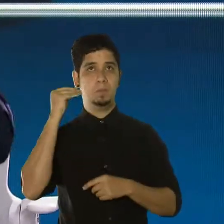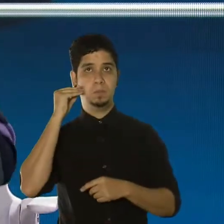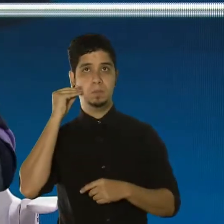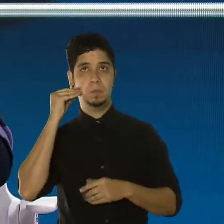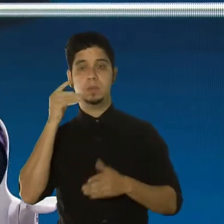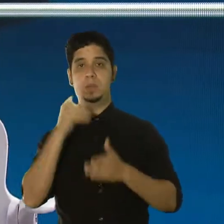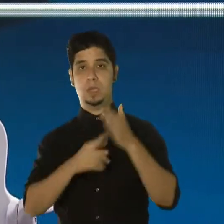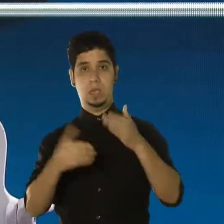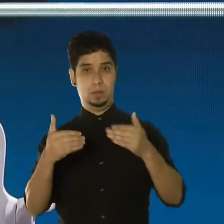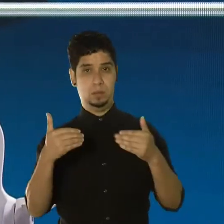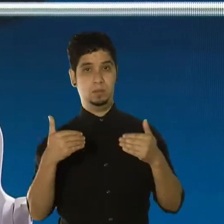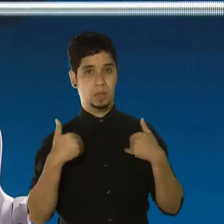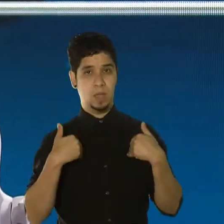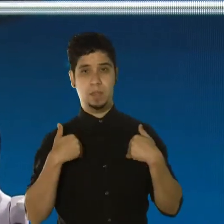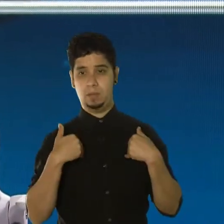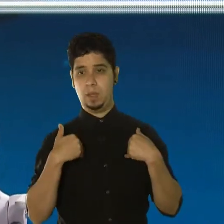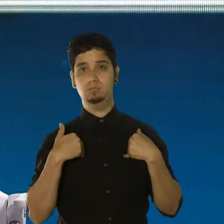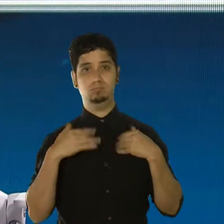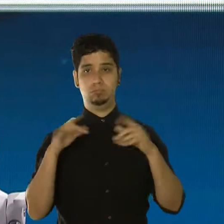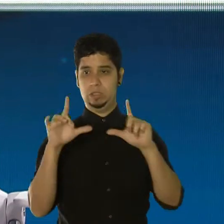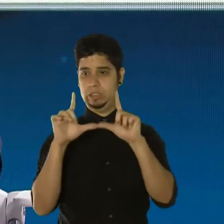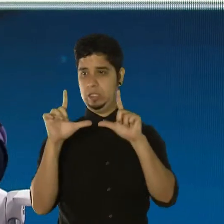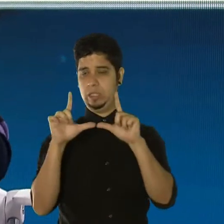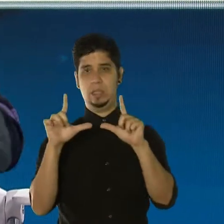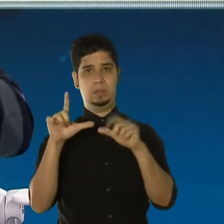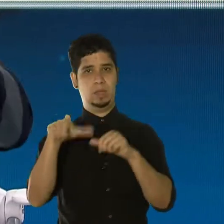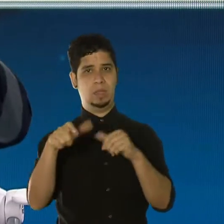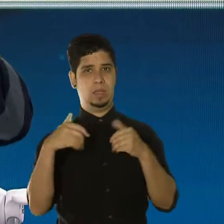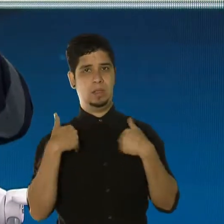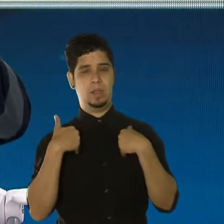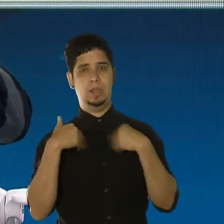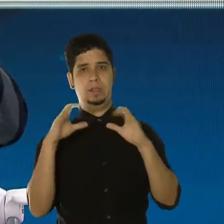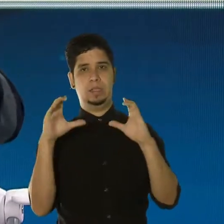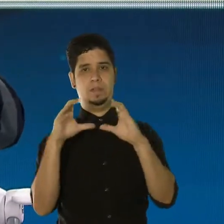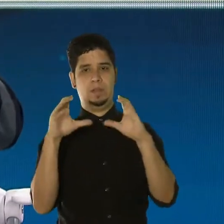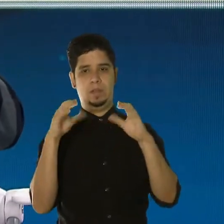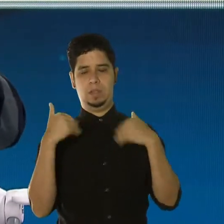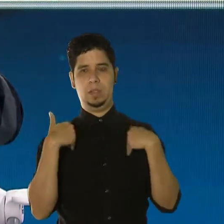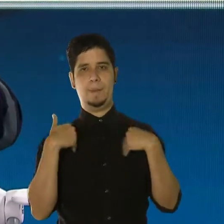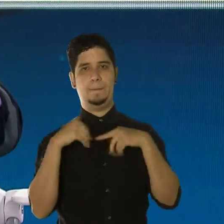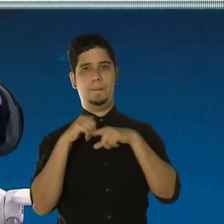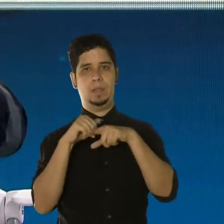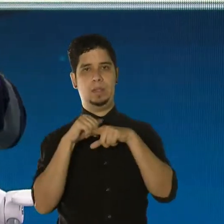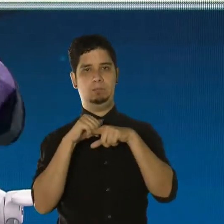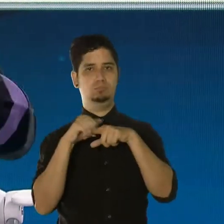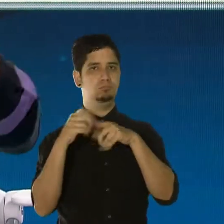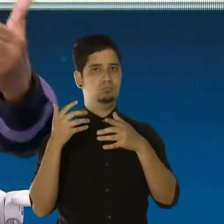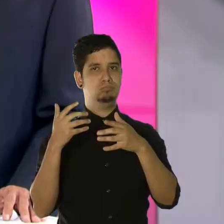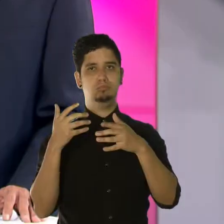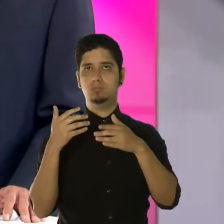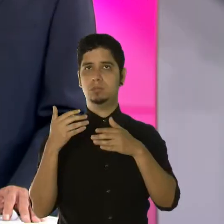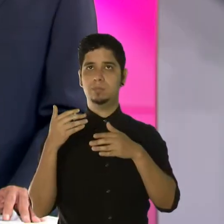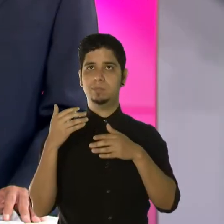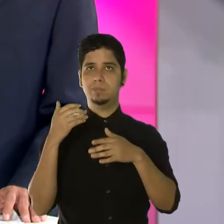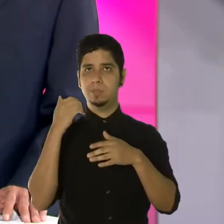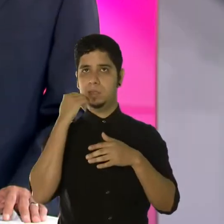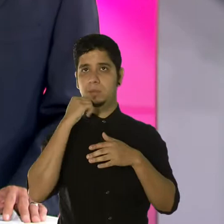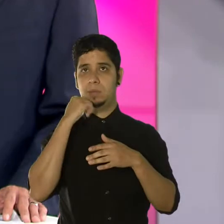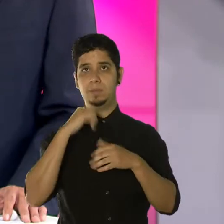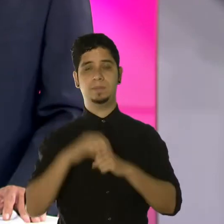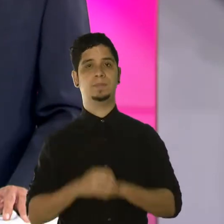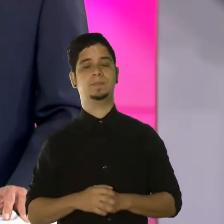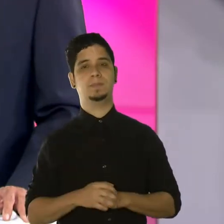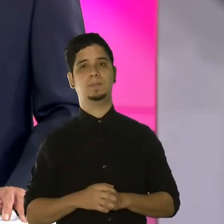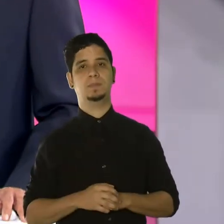que tienen que tener licencia, tienen que tener certificación y tienen que recibir adiestramiento constante. Y eso no se ha hecho. De ahí era que venía entonces